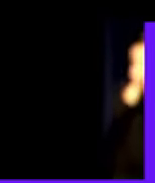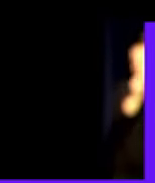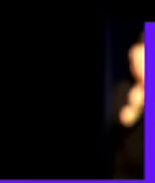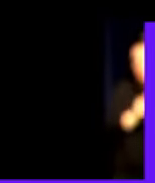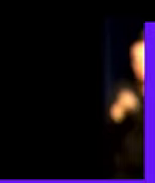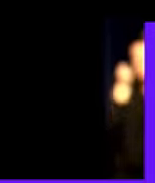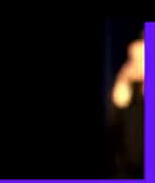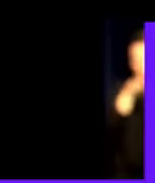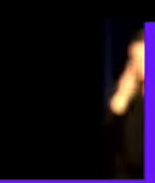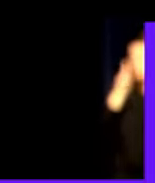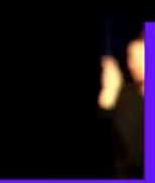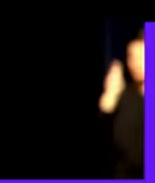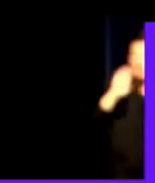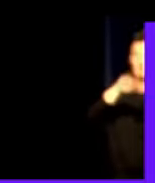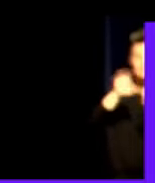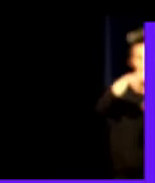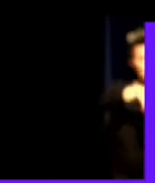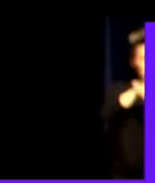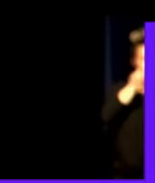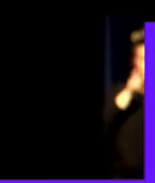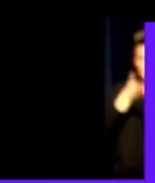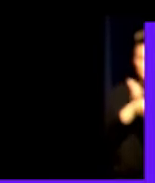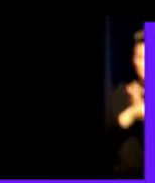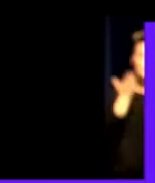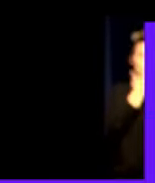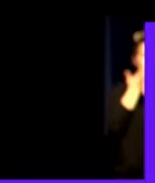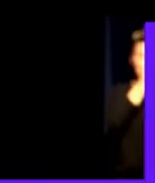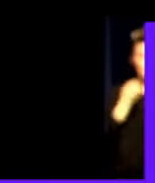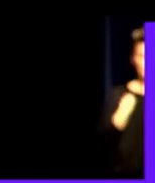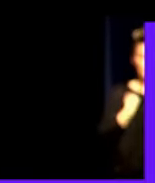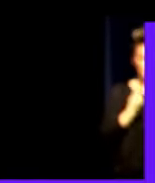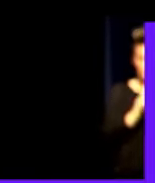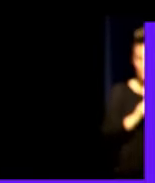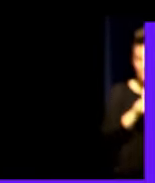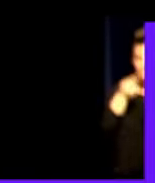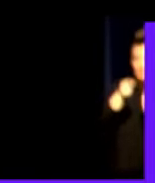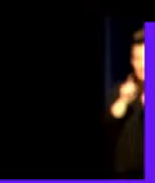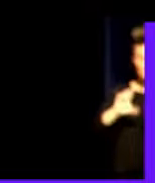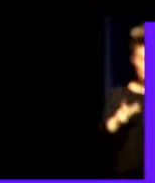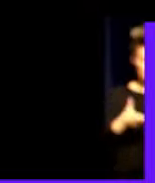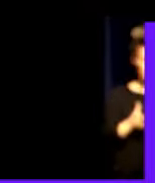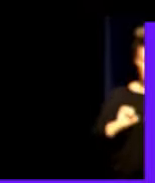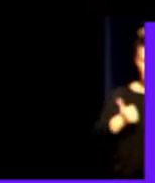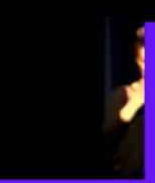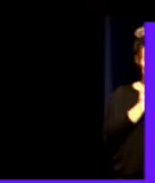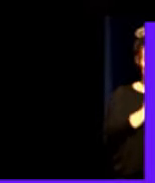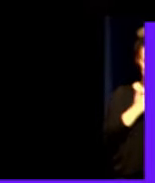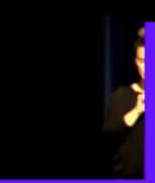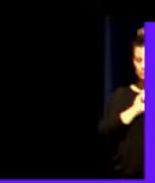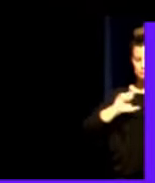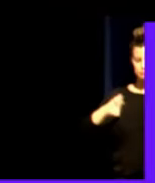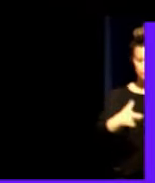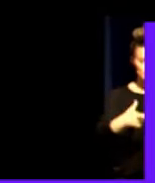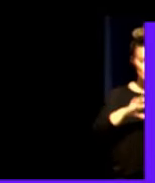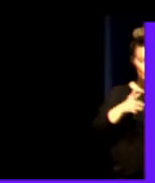de convivencia. Y si es una escuela de convivencia, en ese caso de septiembre, cuando nos preocupamos de si